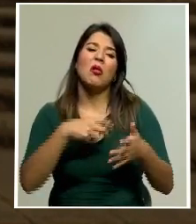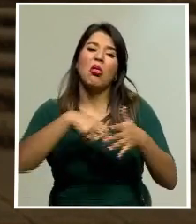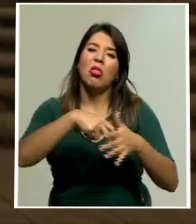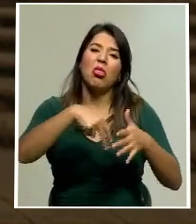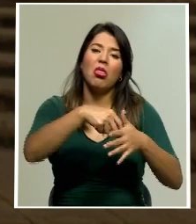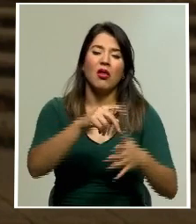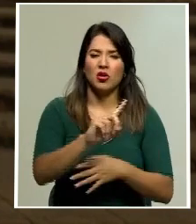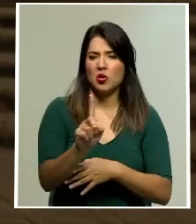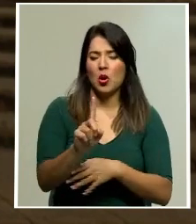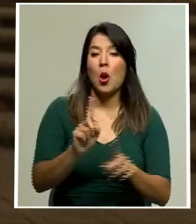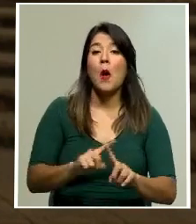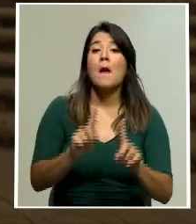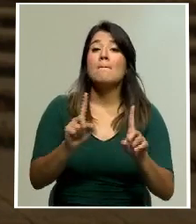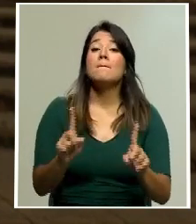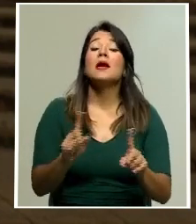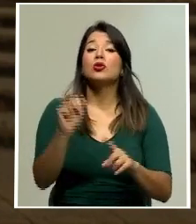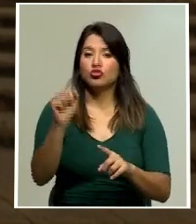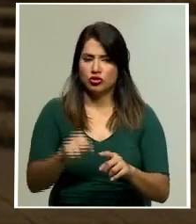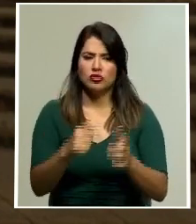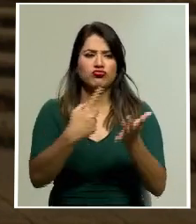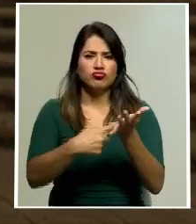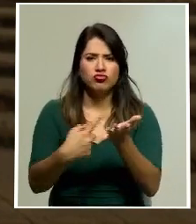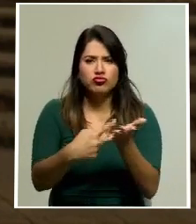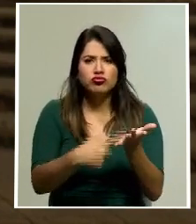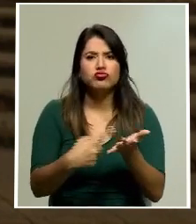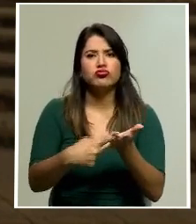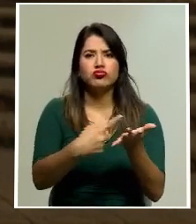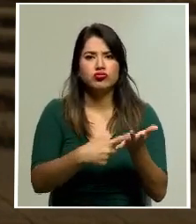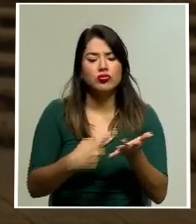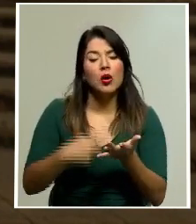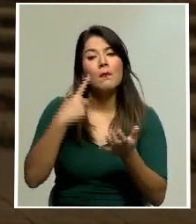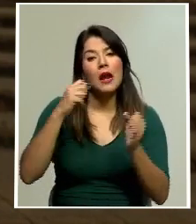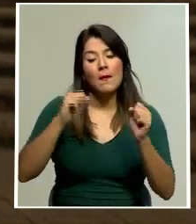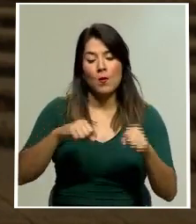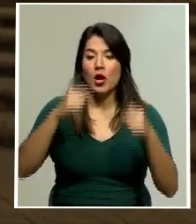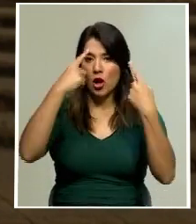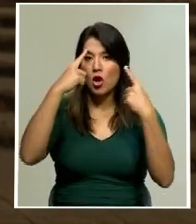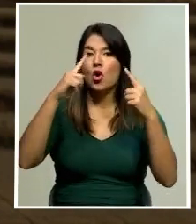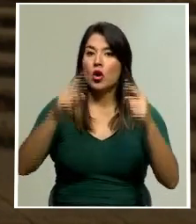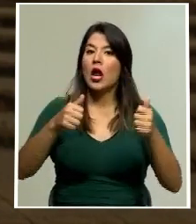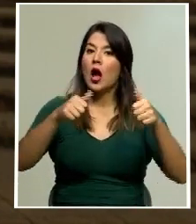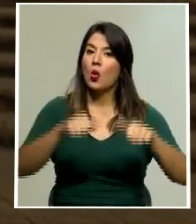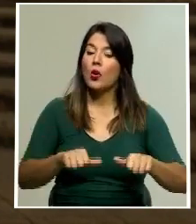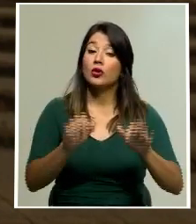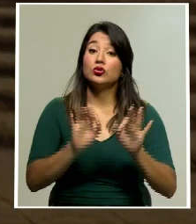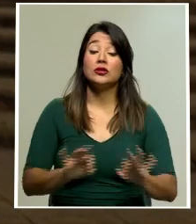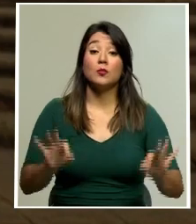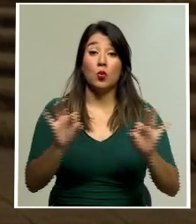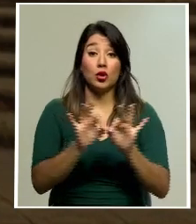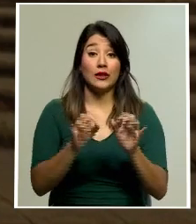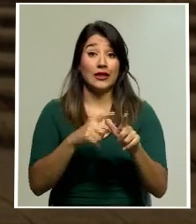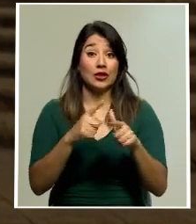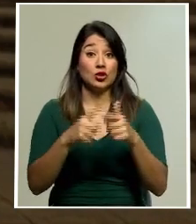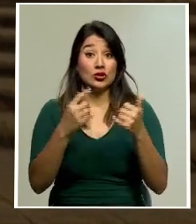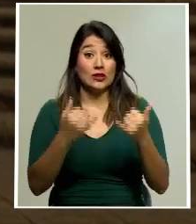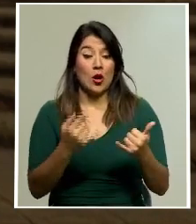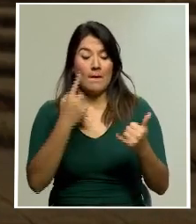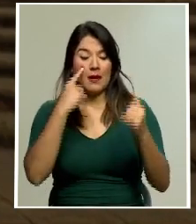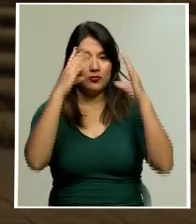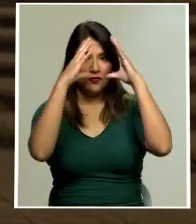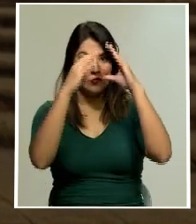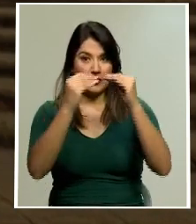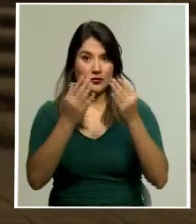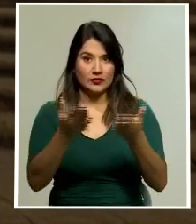generar una gran discusión para poder llegar a verdaderos puntos importantes. Así lo vamos a ver en la siguiente